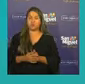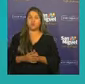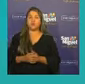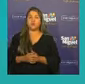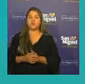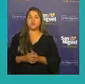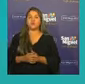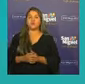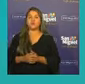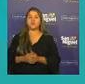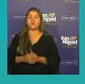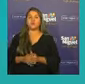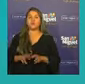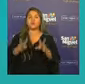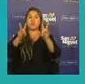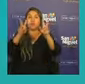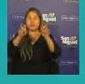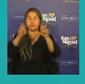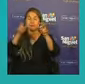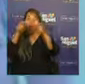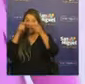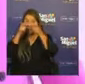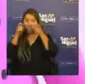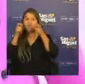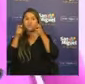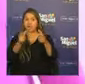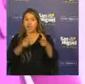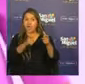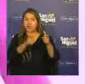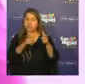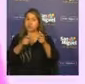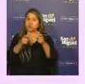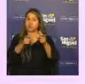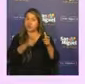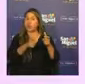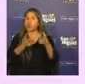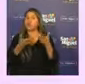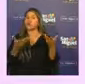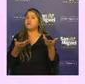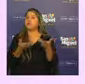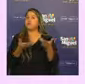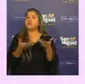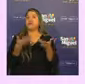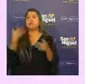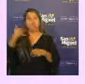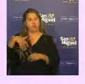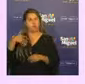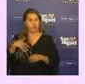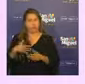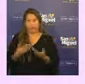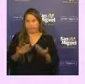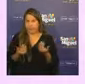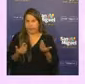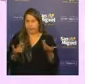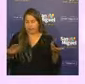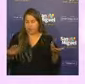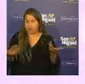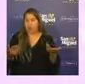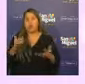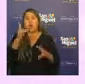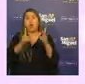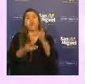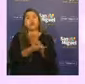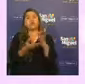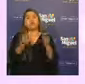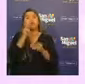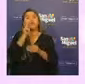En términos de fiscalizaciones, hoy día las fiscalizaciones son sumamente necesarias. Muchos deben haber visto en la